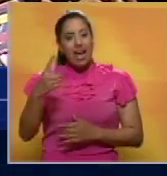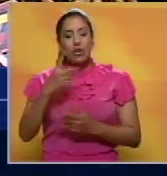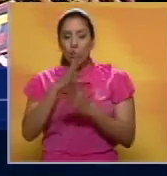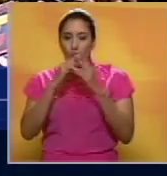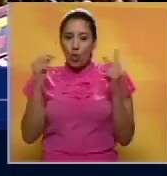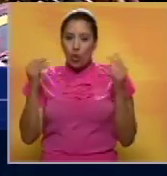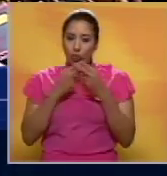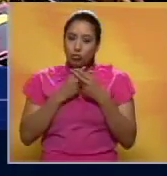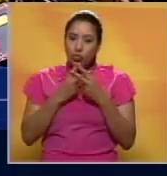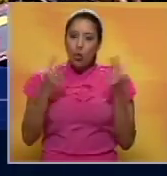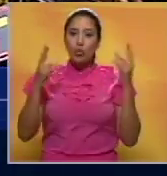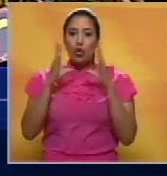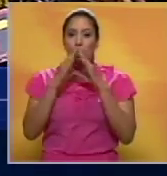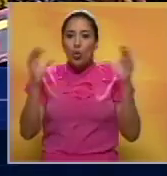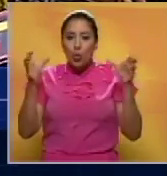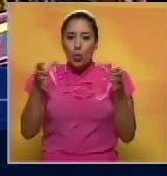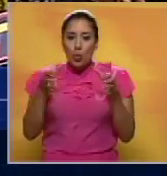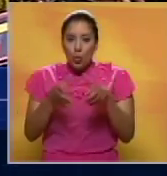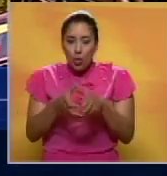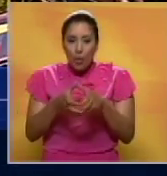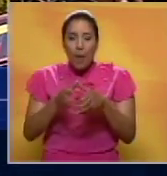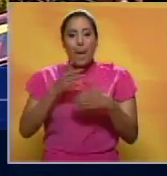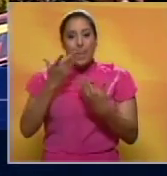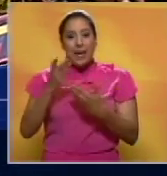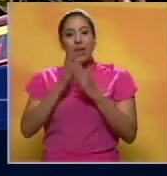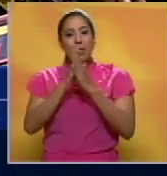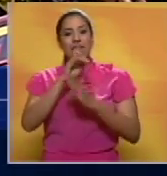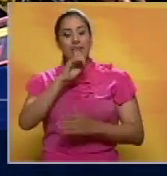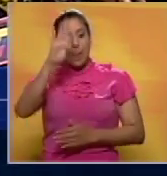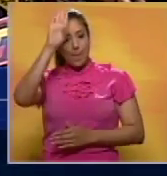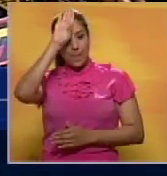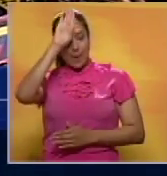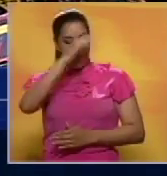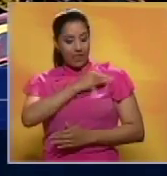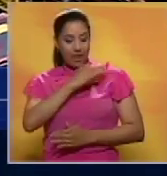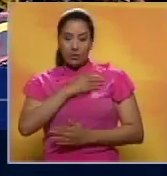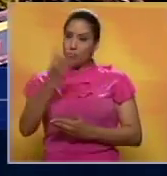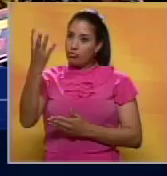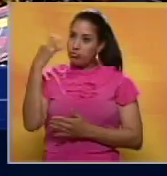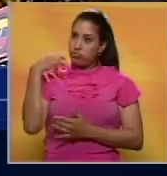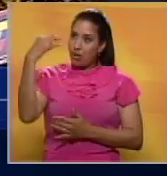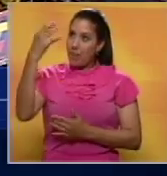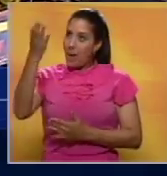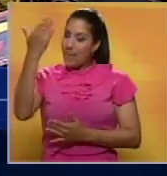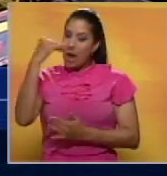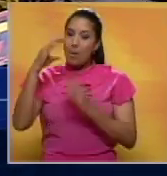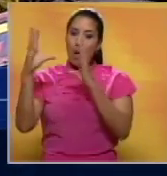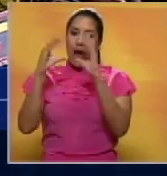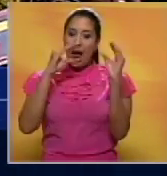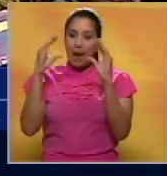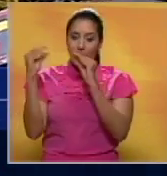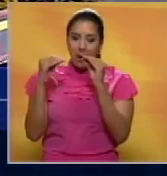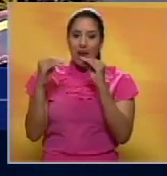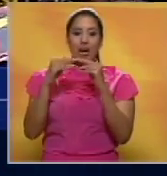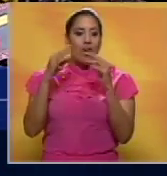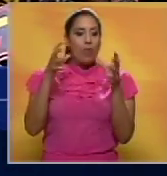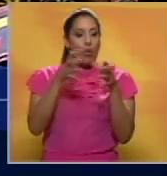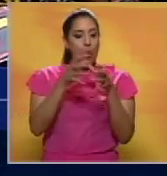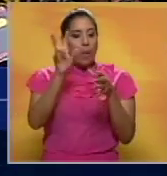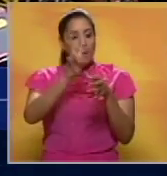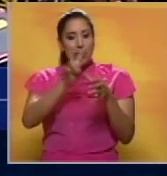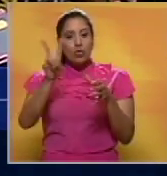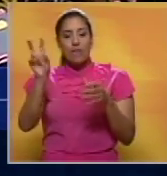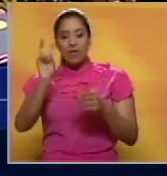la voluntad de todos los sectores para, como lo ha pedido el Papa Francisco, construyamos puentes de diálogo entre